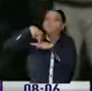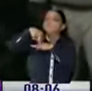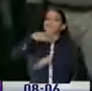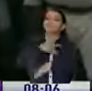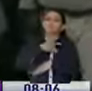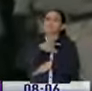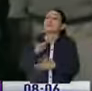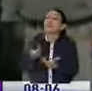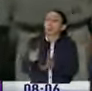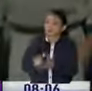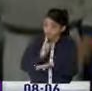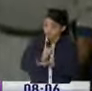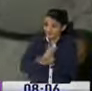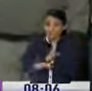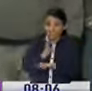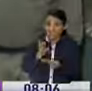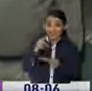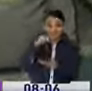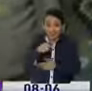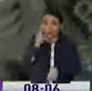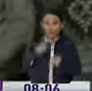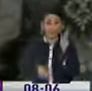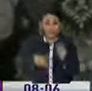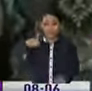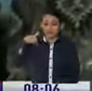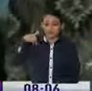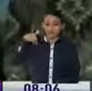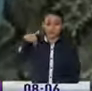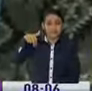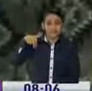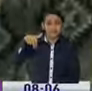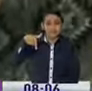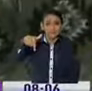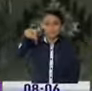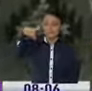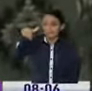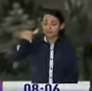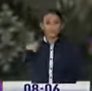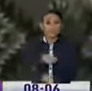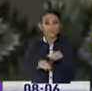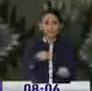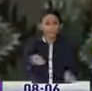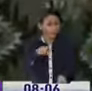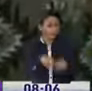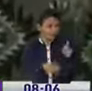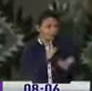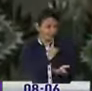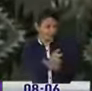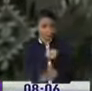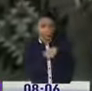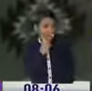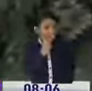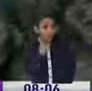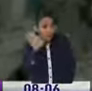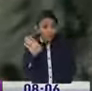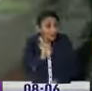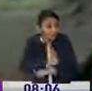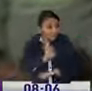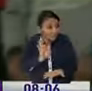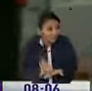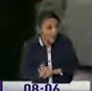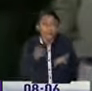ha sido testigo de la incomodidad del tránsito de las personas y además en la salida que